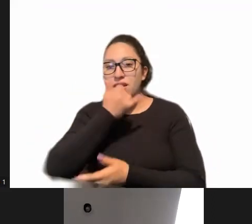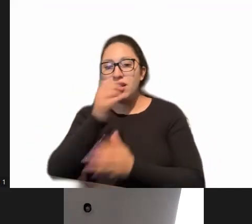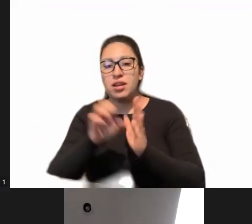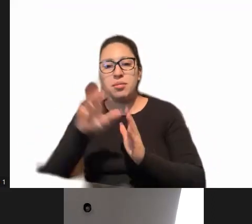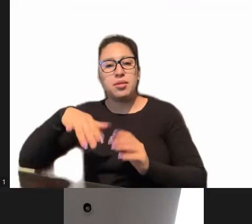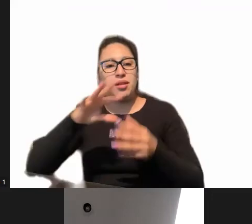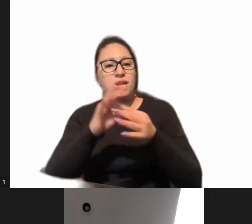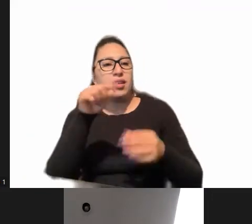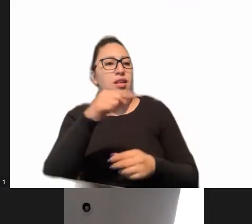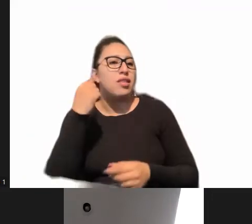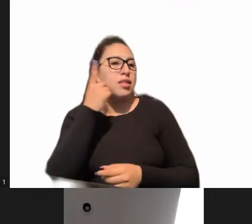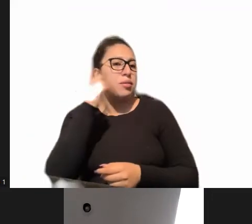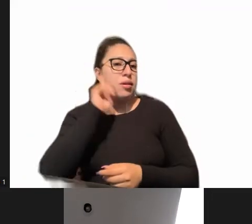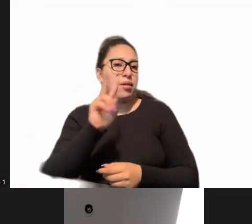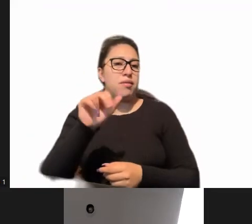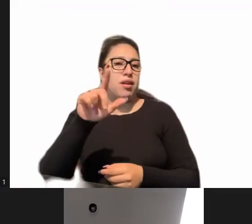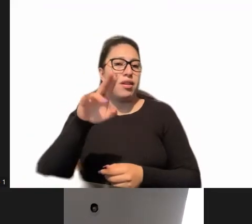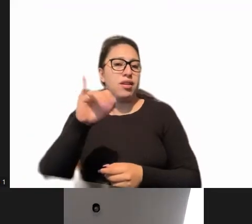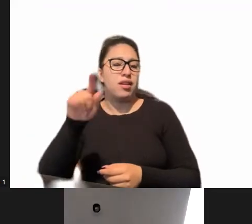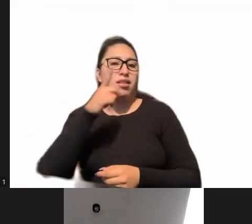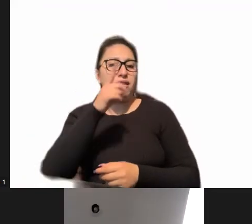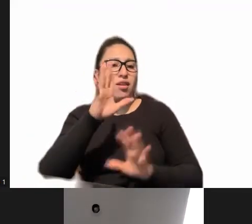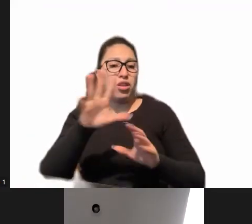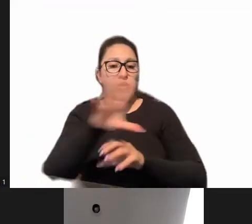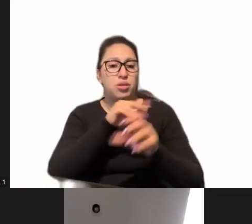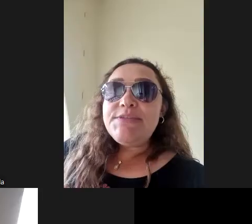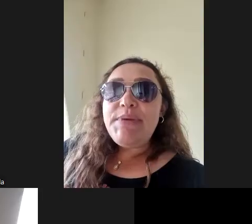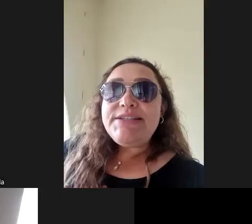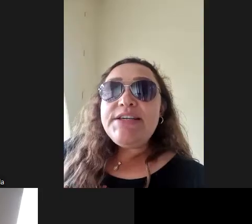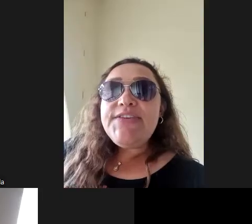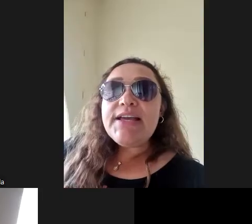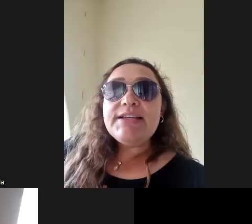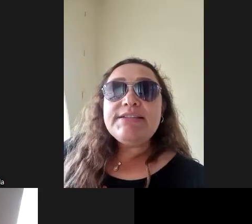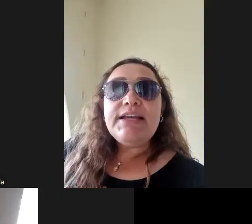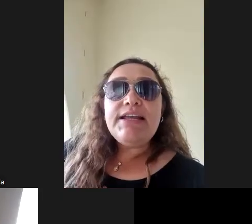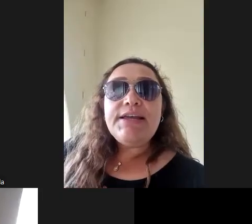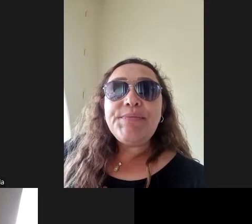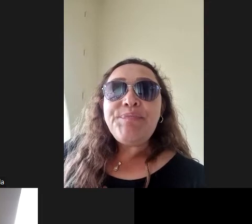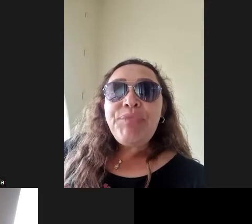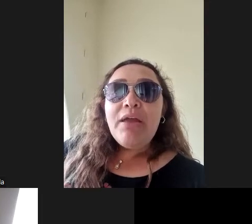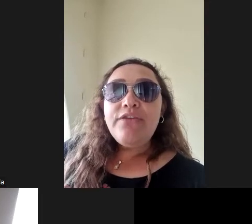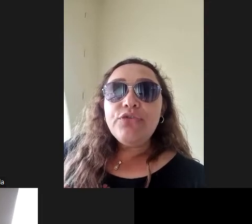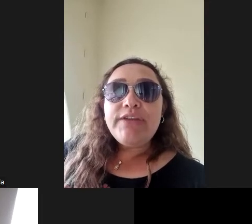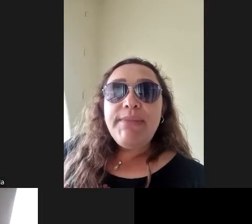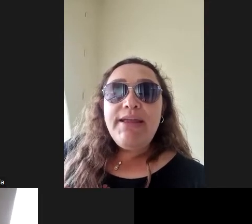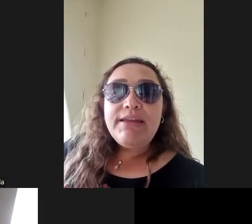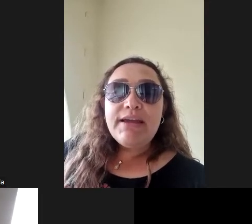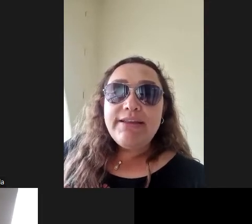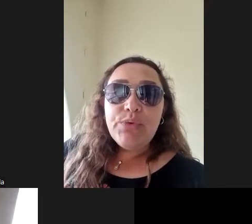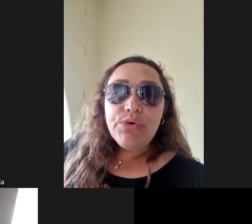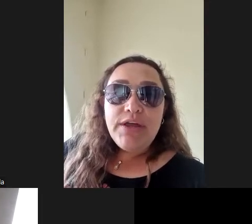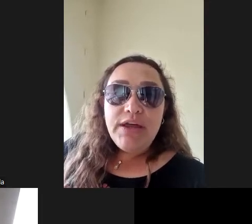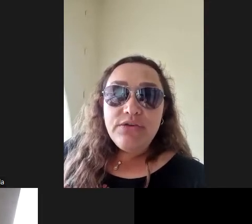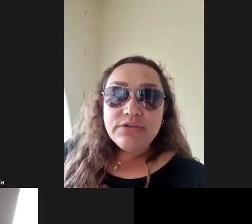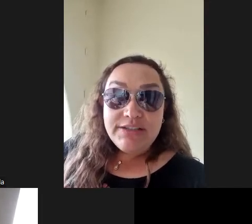sido publicadas en la Gaceta Oficial. Si él quiere que de manera específica se le fundamente